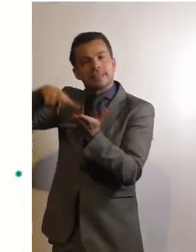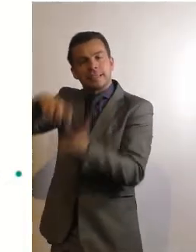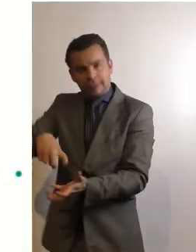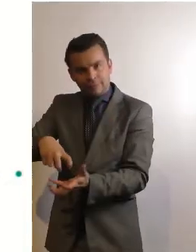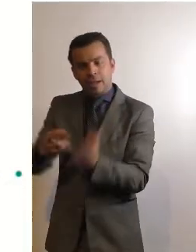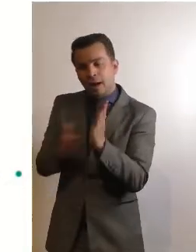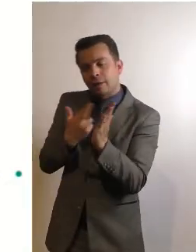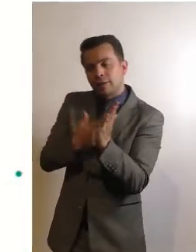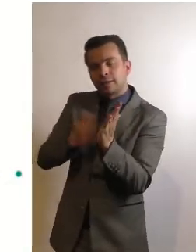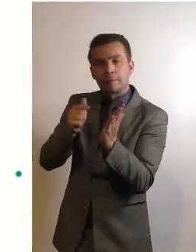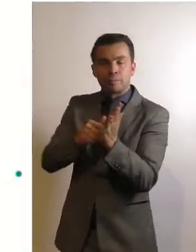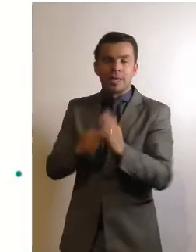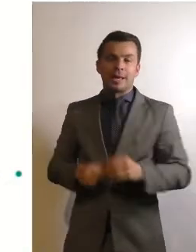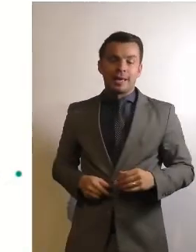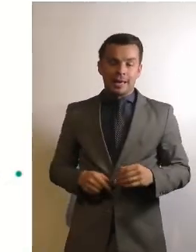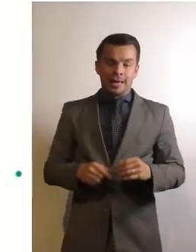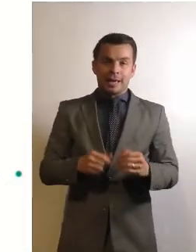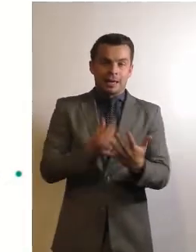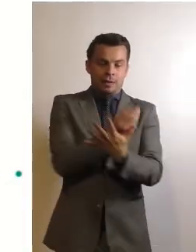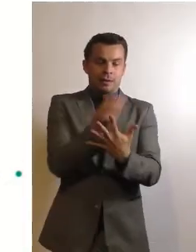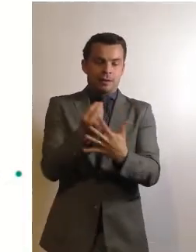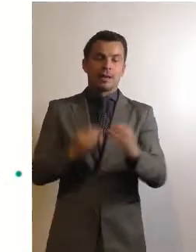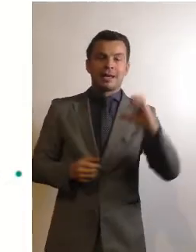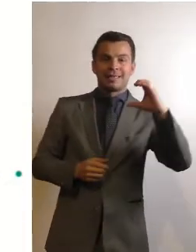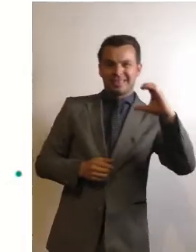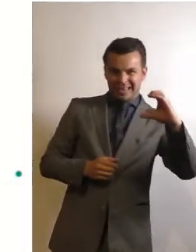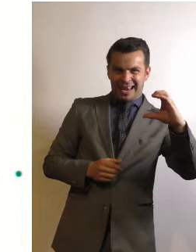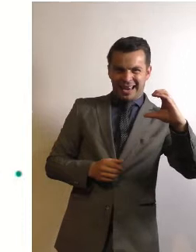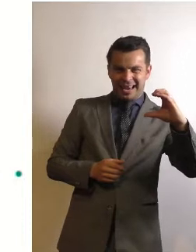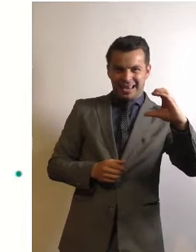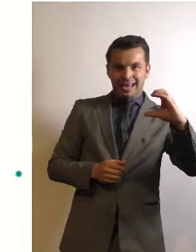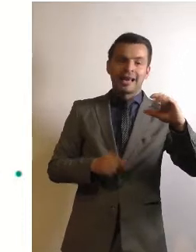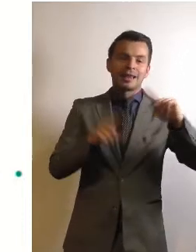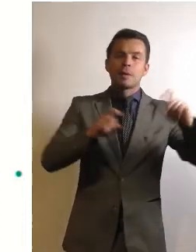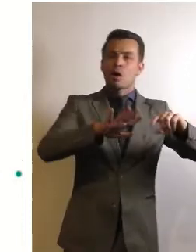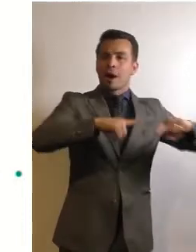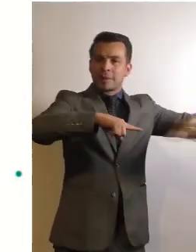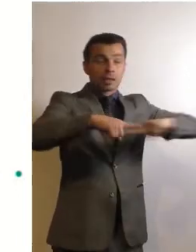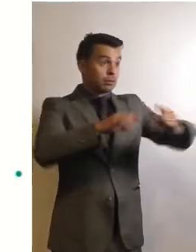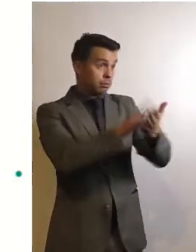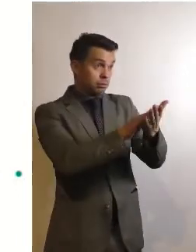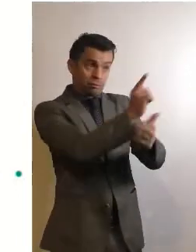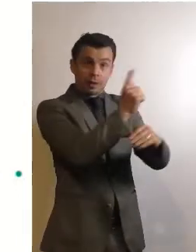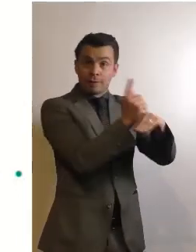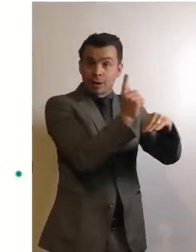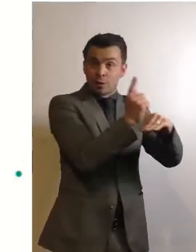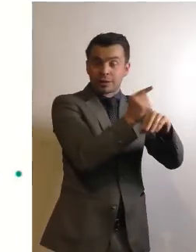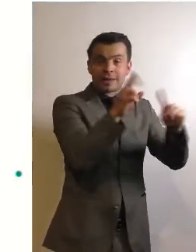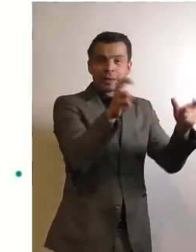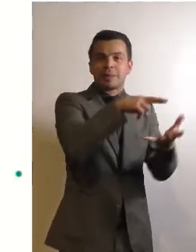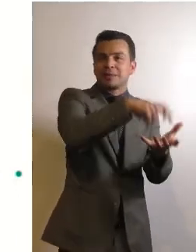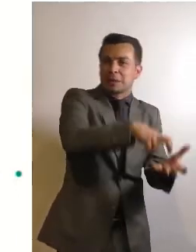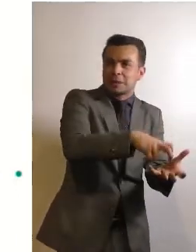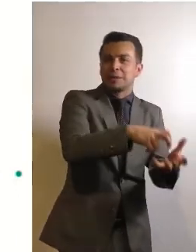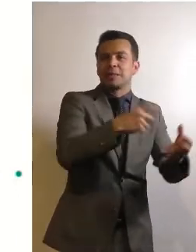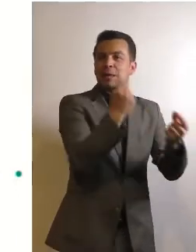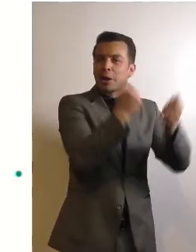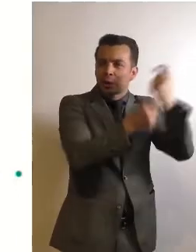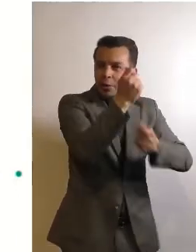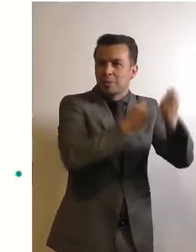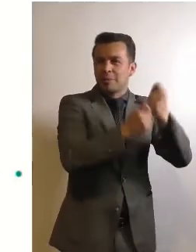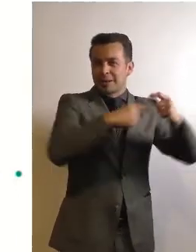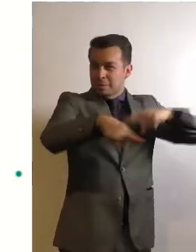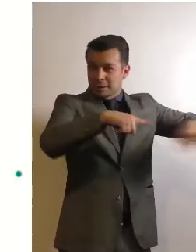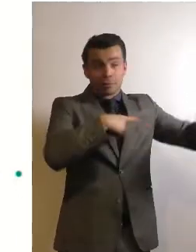tenemos en categoría C, Cuadernos Latinoamericanos de Administración. Felicitaciones a la Facultad de Ciencias Económicas y Administrativas porque han hecho un trabajo